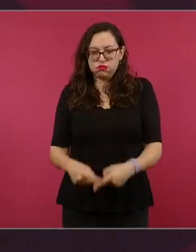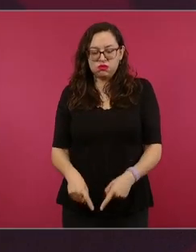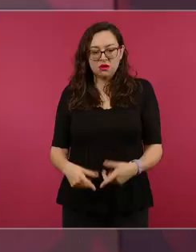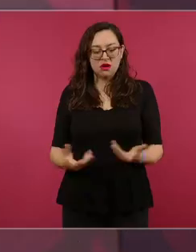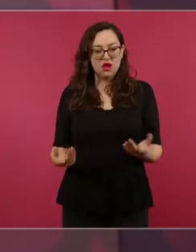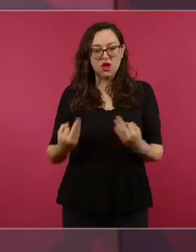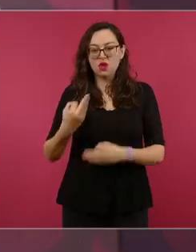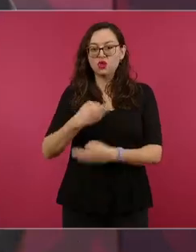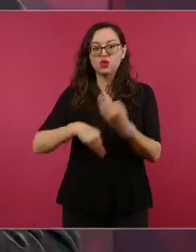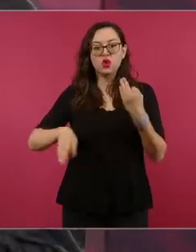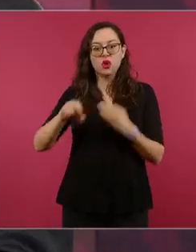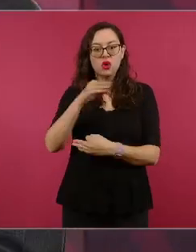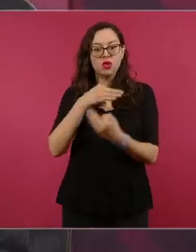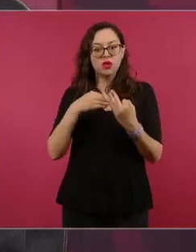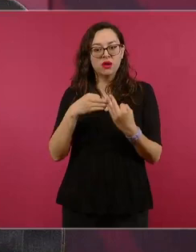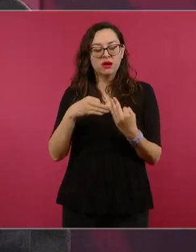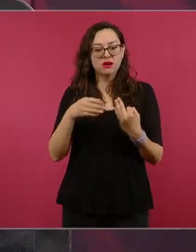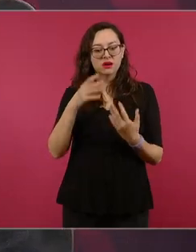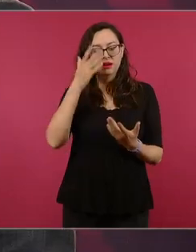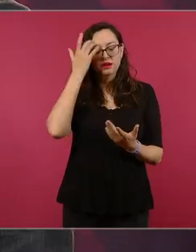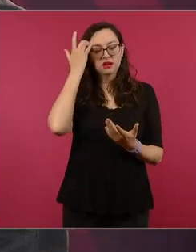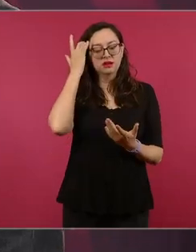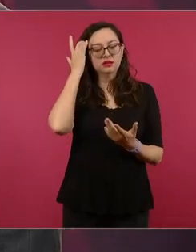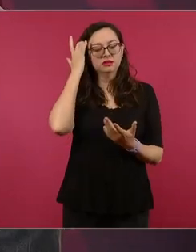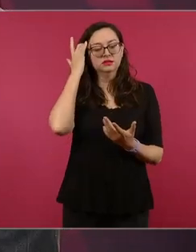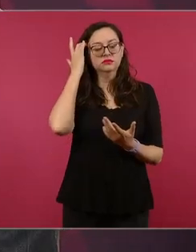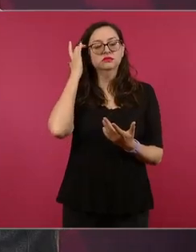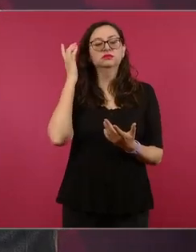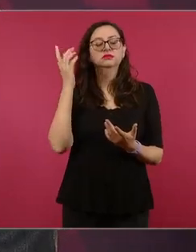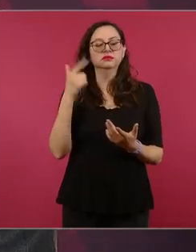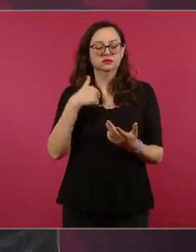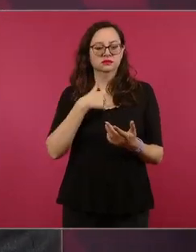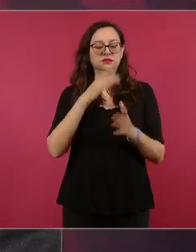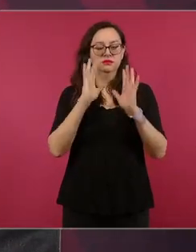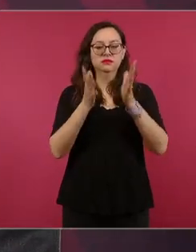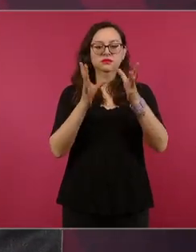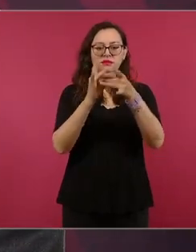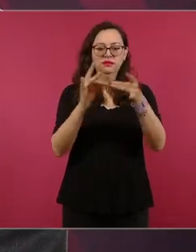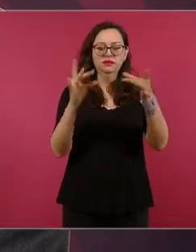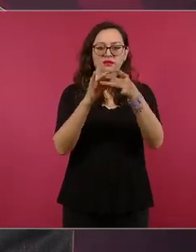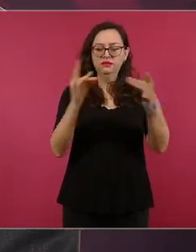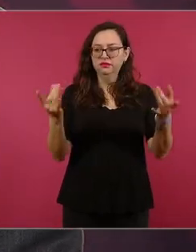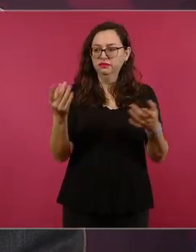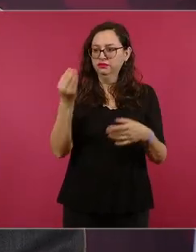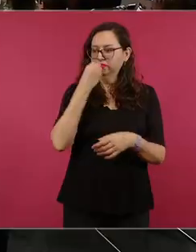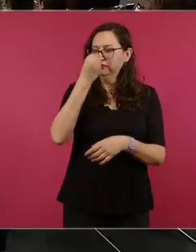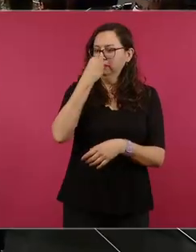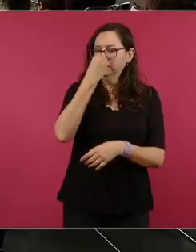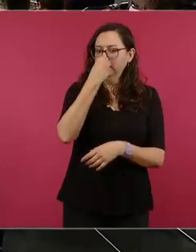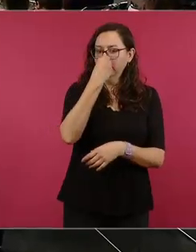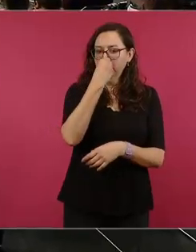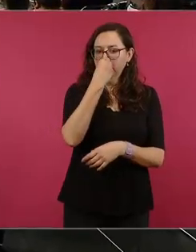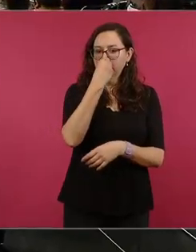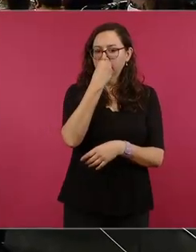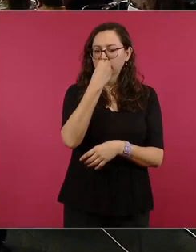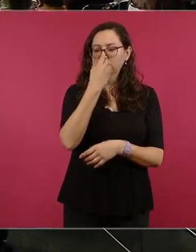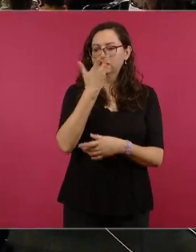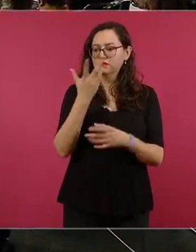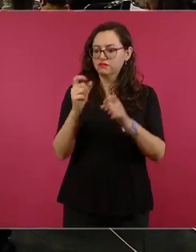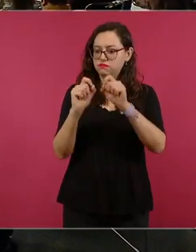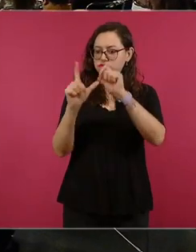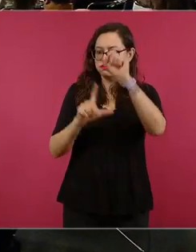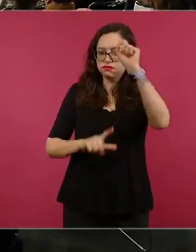ya hemos hablado aquí de la gran riqueza culinaria que hay en nuestro país por